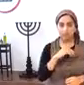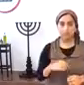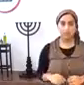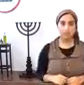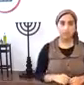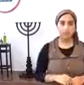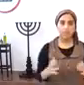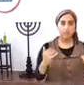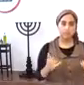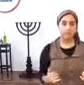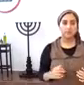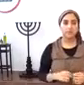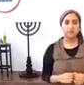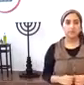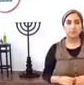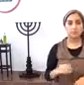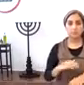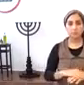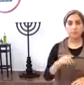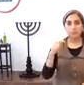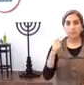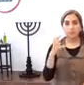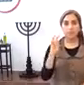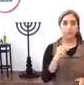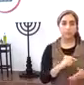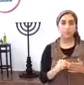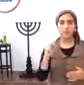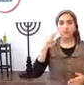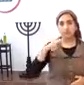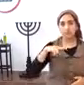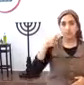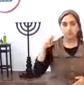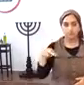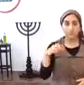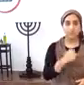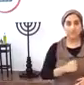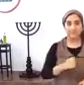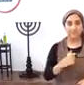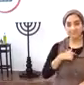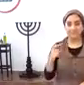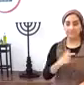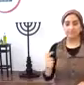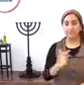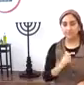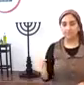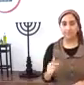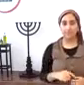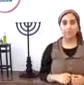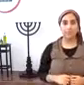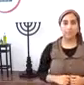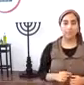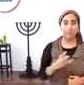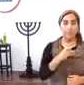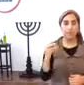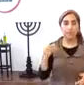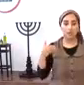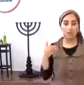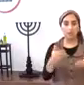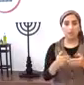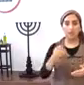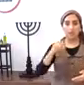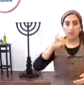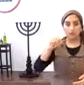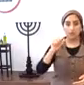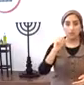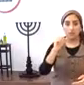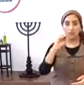no mintió. Ahora en el 27 22 perdón pero lleve yo de aquí para allá y se